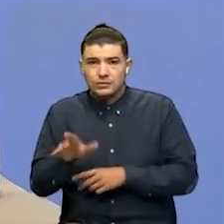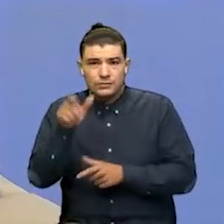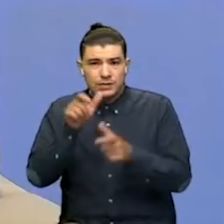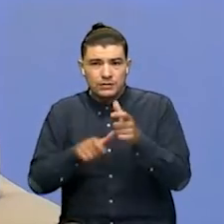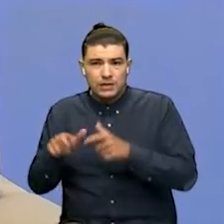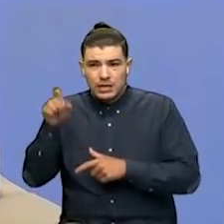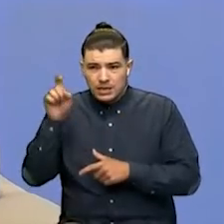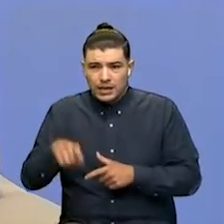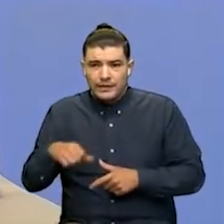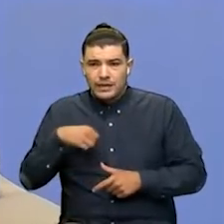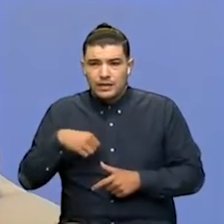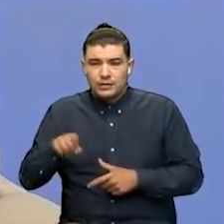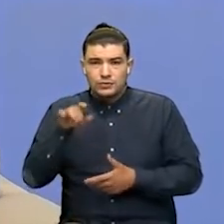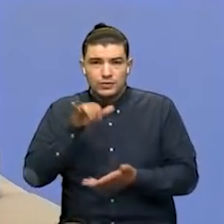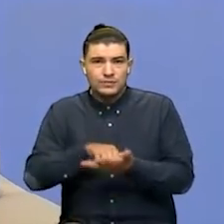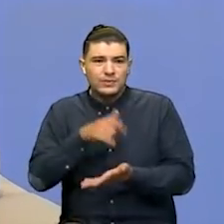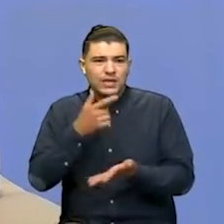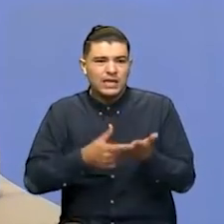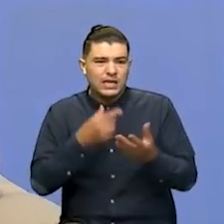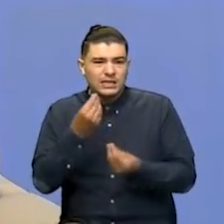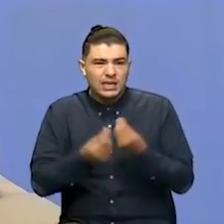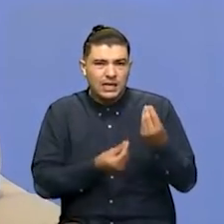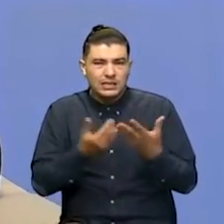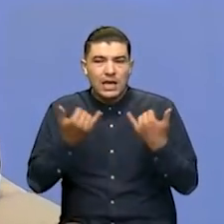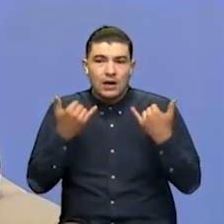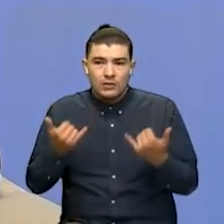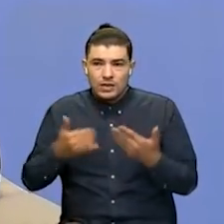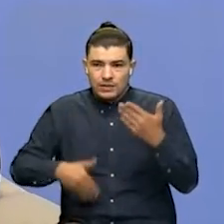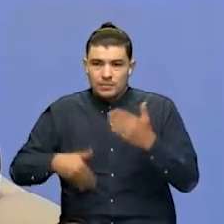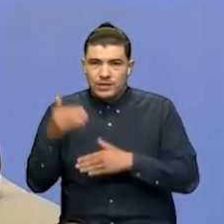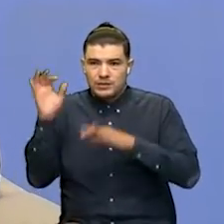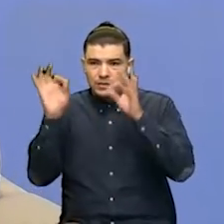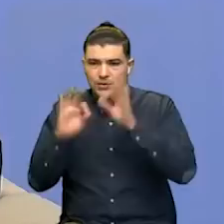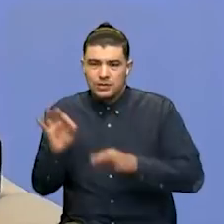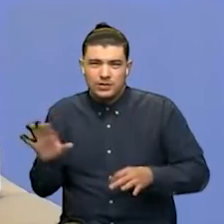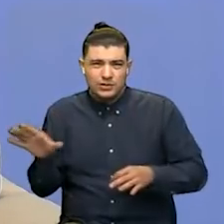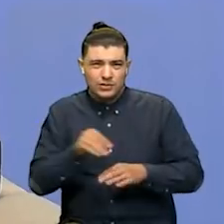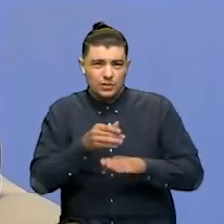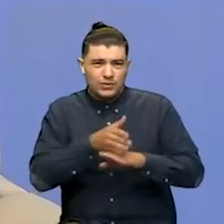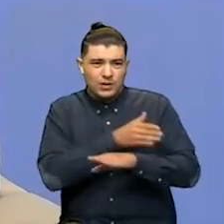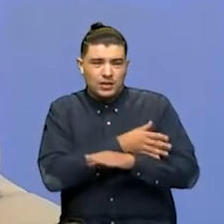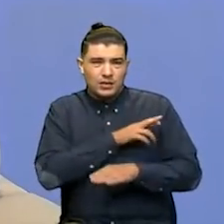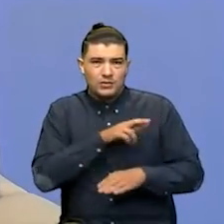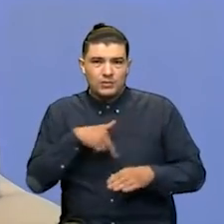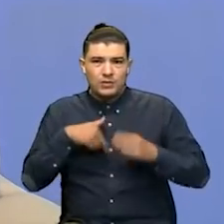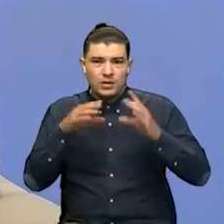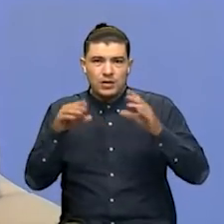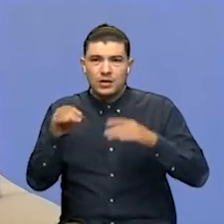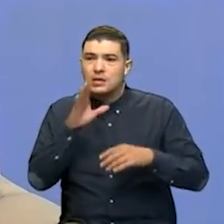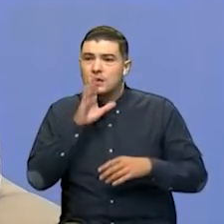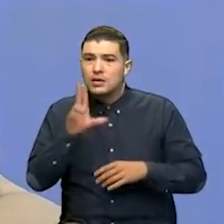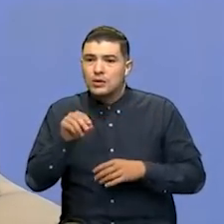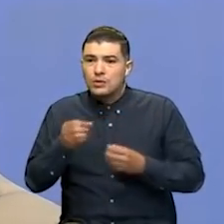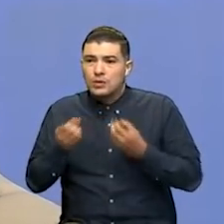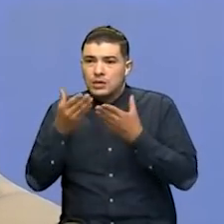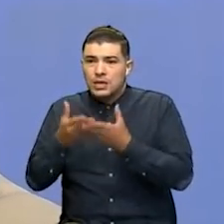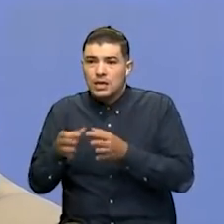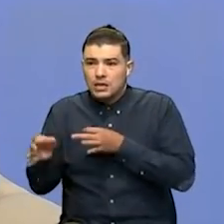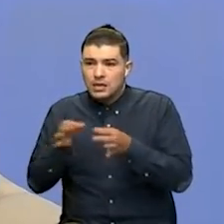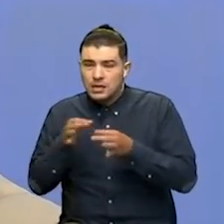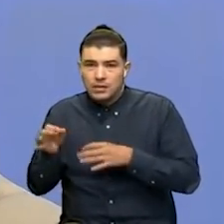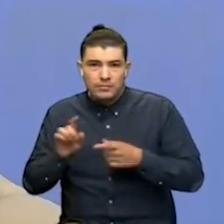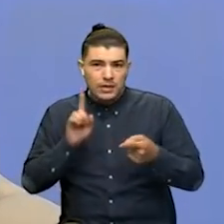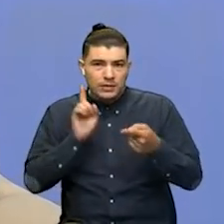que deben tener eso, lo que se hace es, se inician los órdenes sucesorales que ya hablamos. Es decir, si no se especifica quiénes son, pues primero